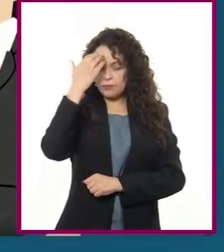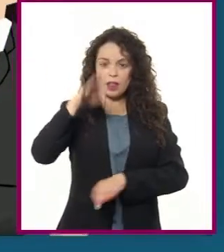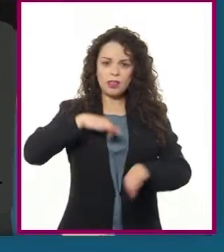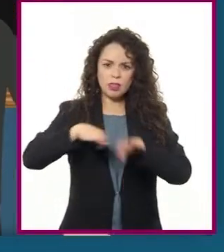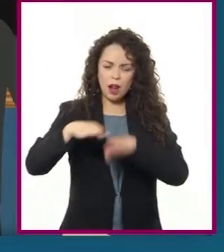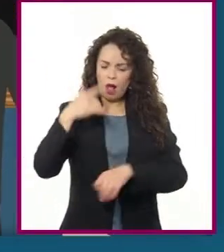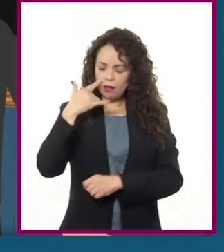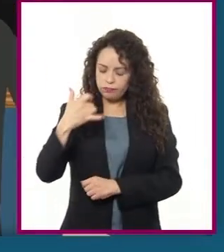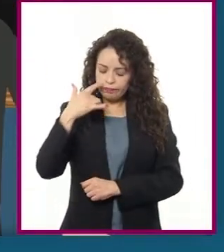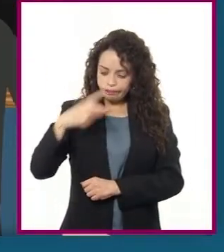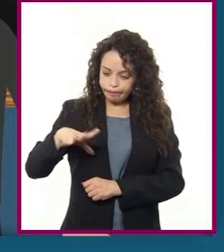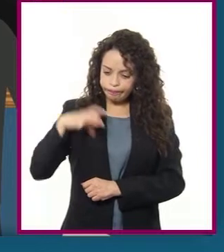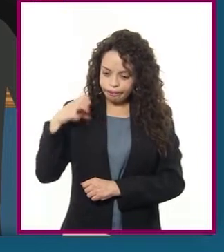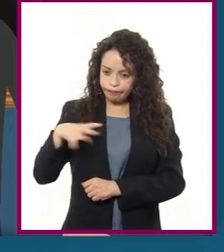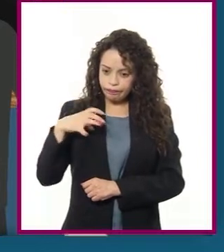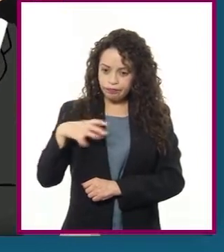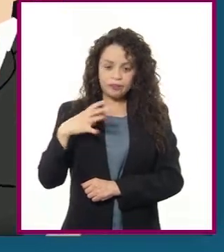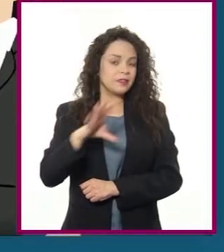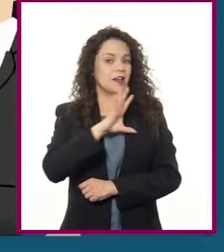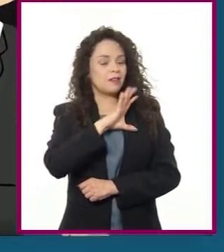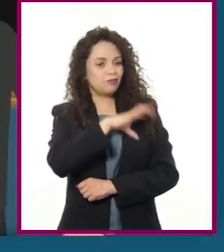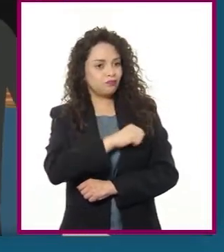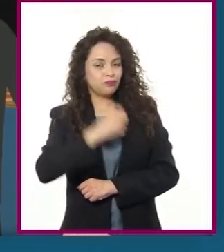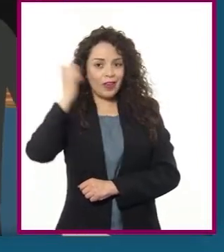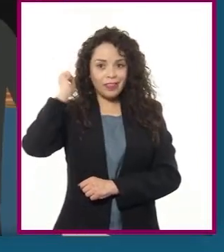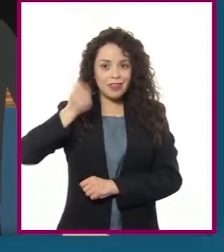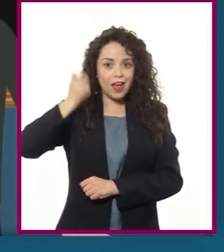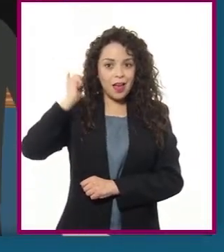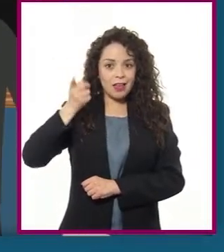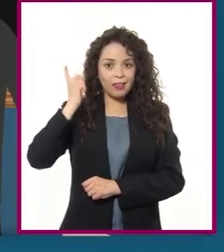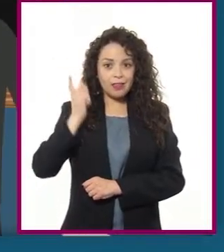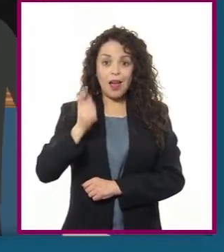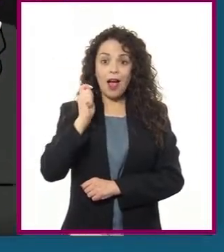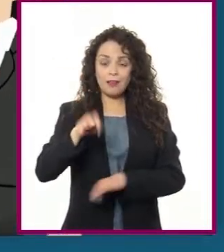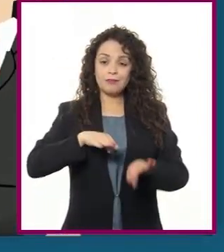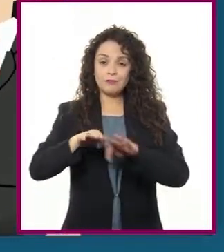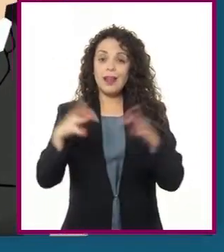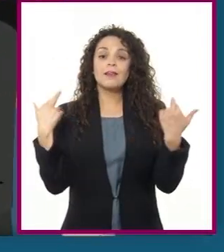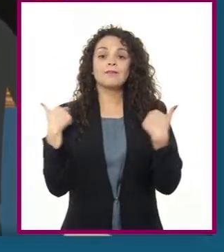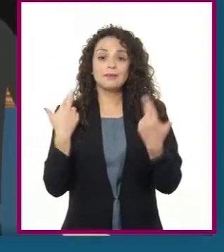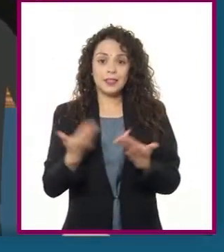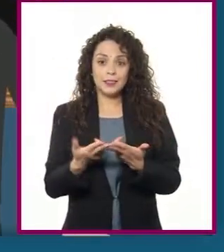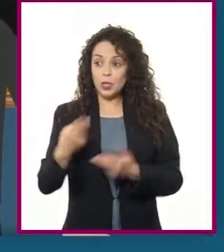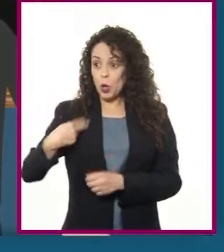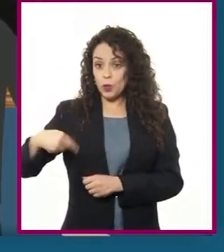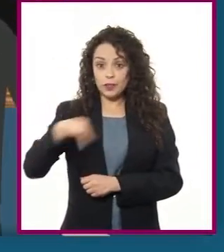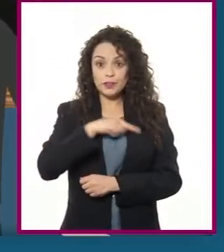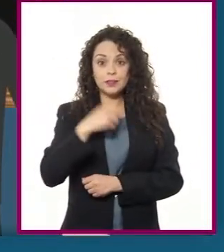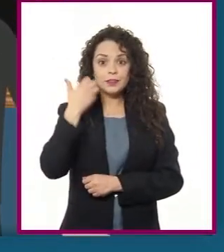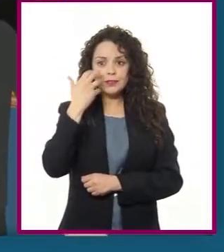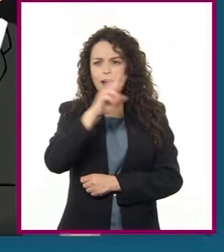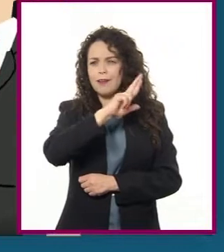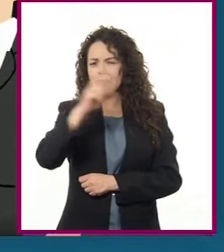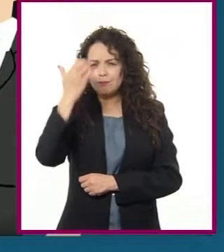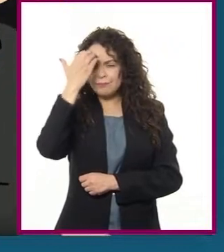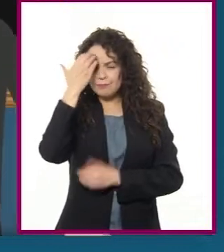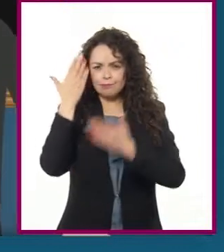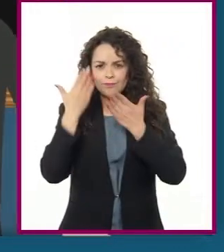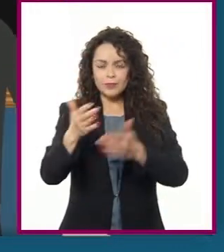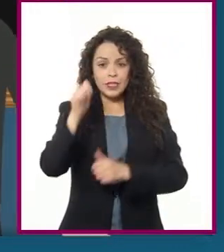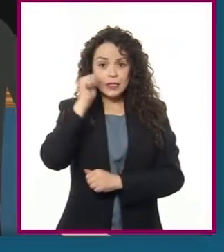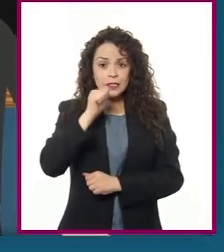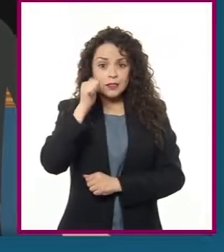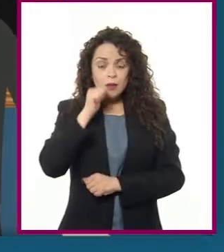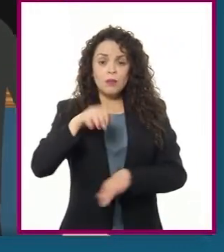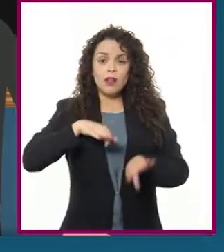dedicación y pasión con la que día a día ejercemos esta profesión. Entre profes queremos hacerles un gran reconocimiento por siempre ejercer